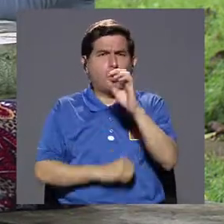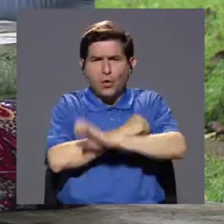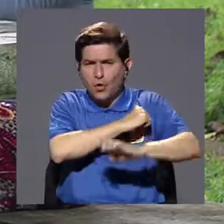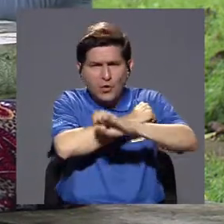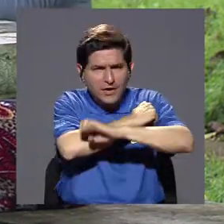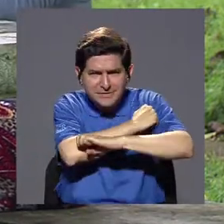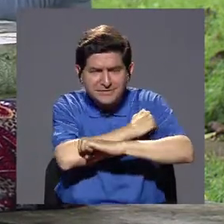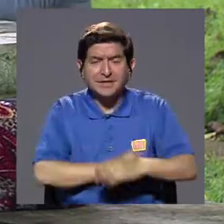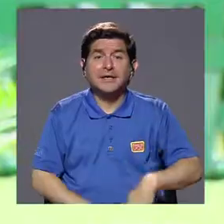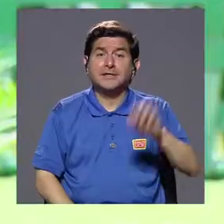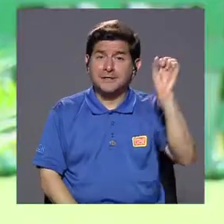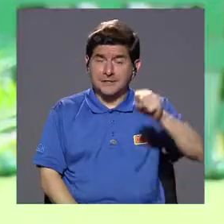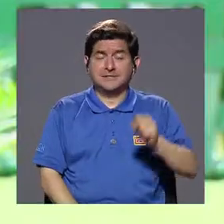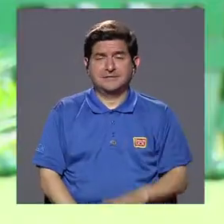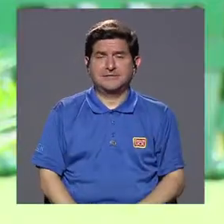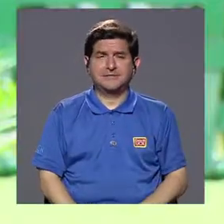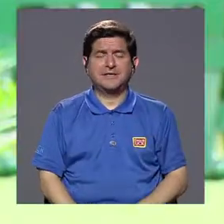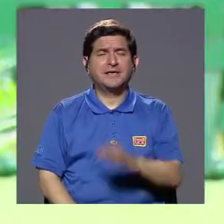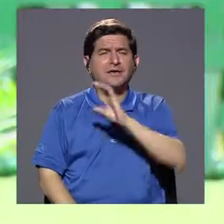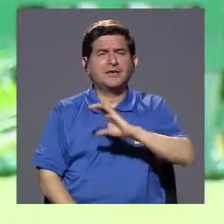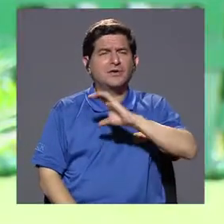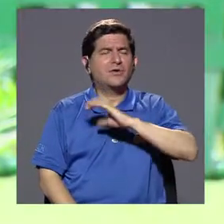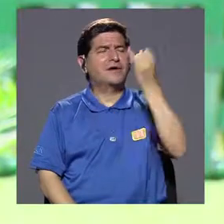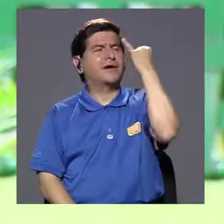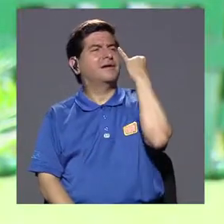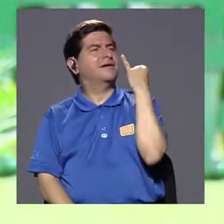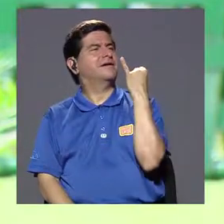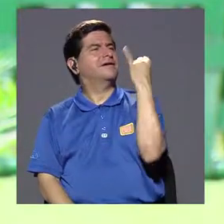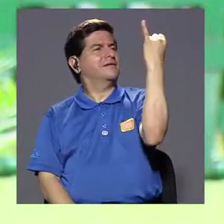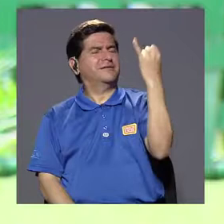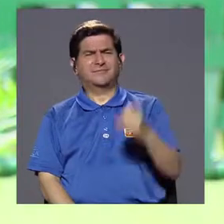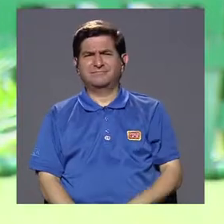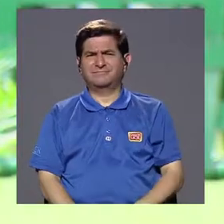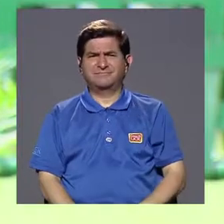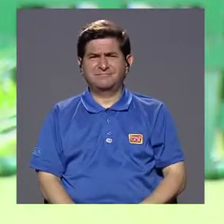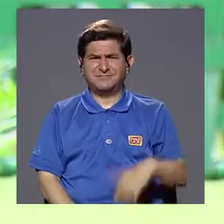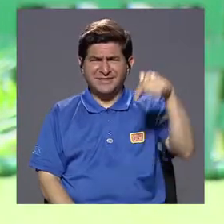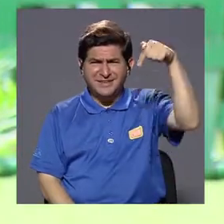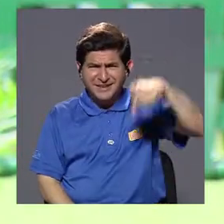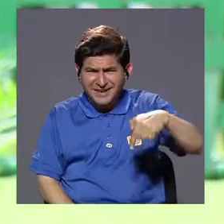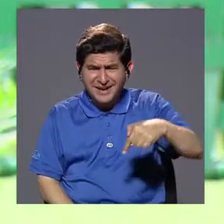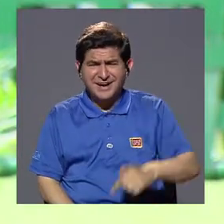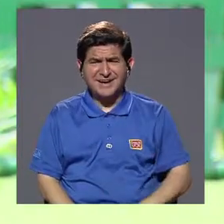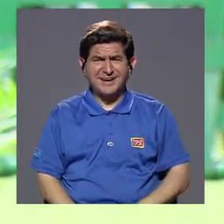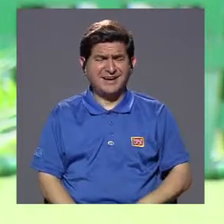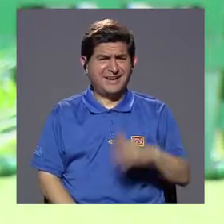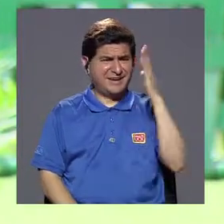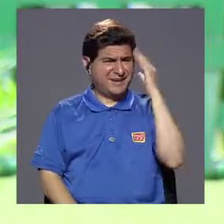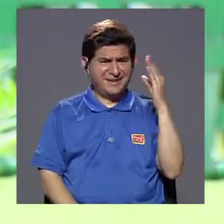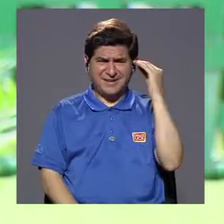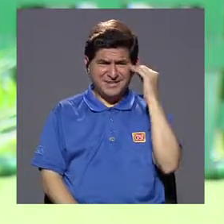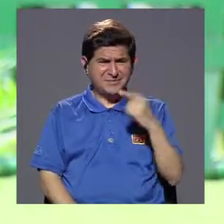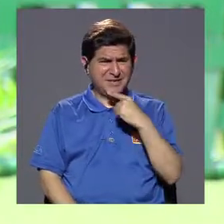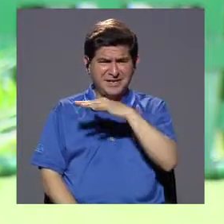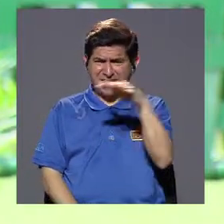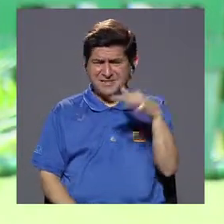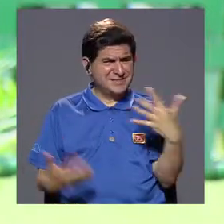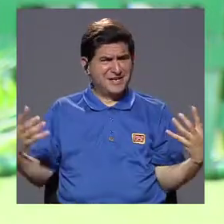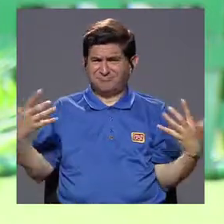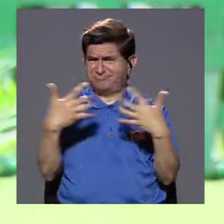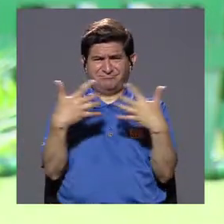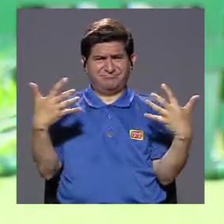así con con ciertos ideales que no competen en nuestra a nuestra vivencia a nuestra realidad